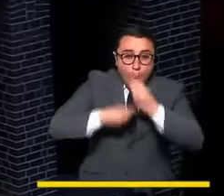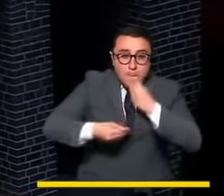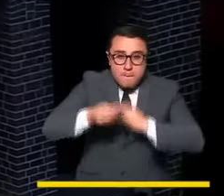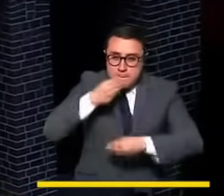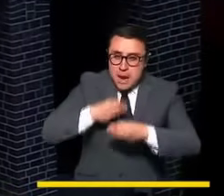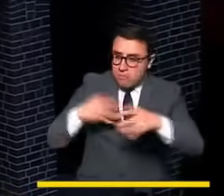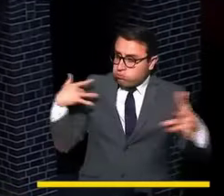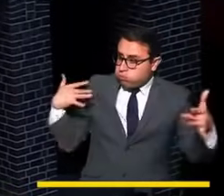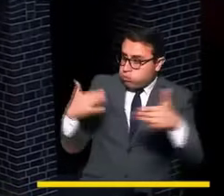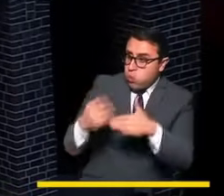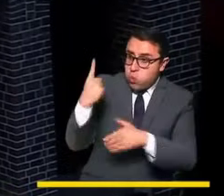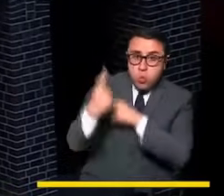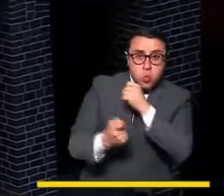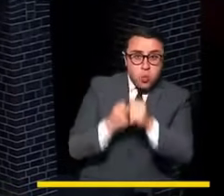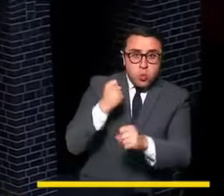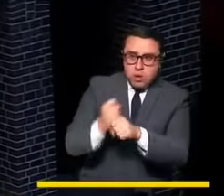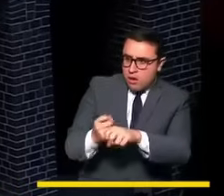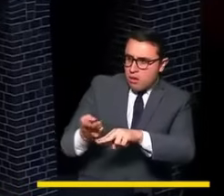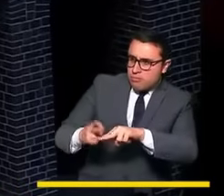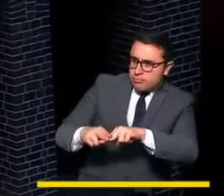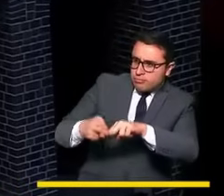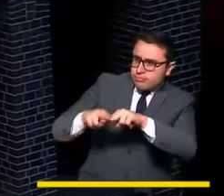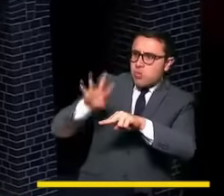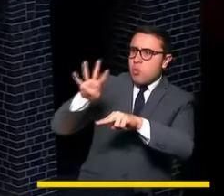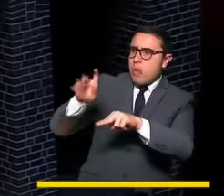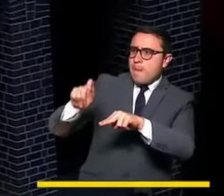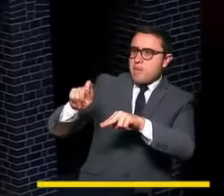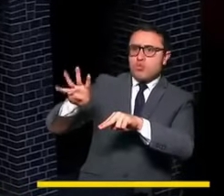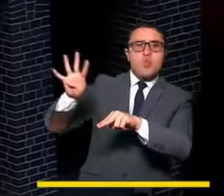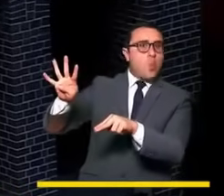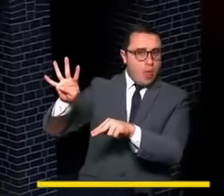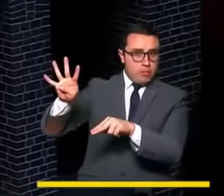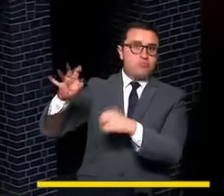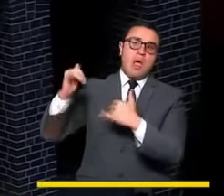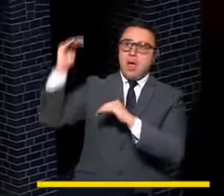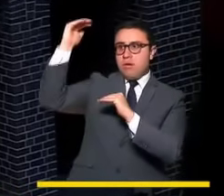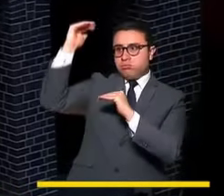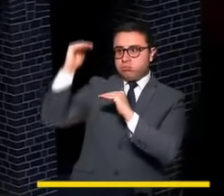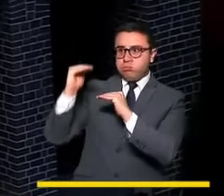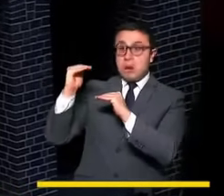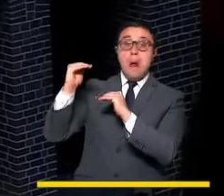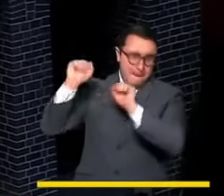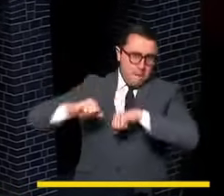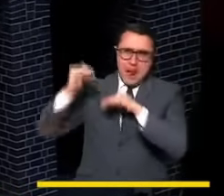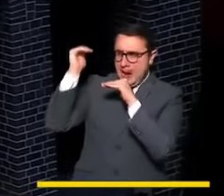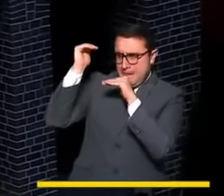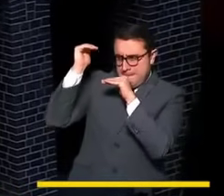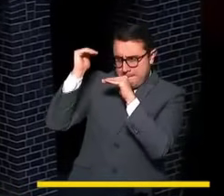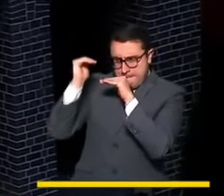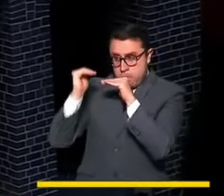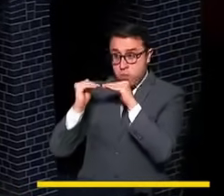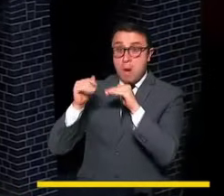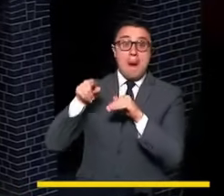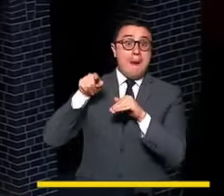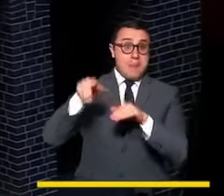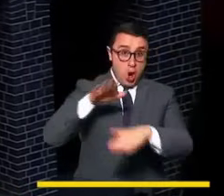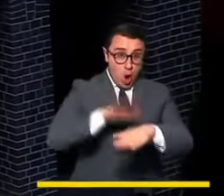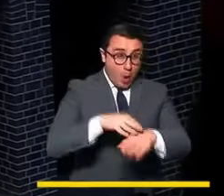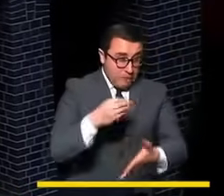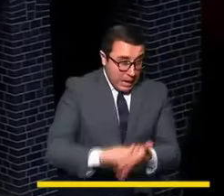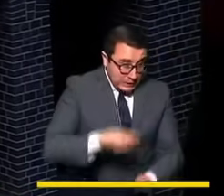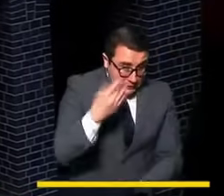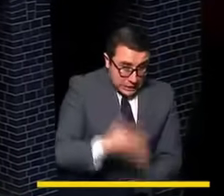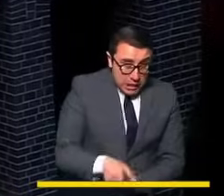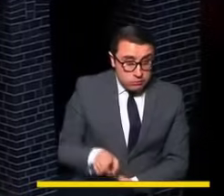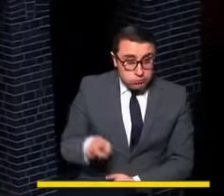de un año apenas si llega a 4.4, aún se puede bajar más, pero ya no es el motor de la inflación, ha